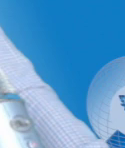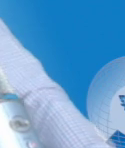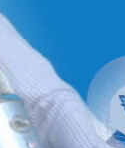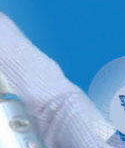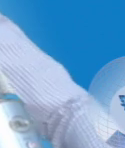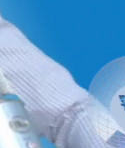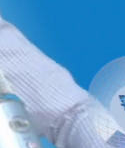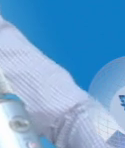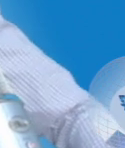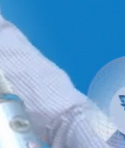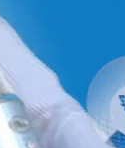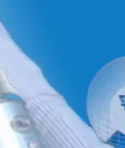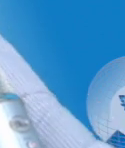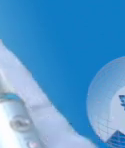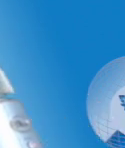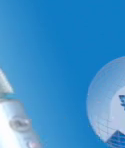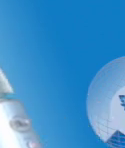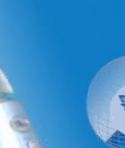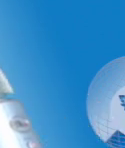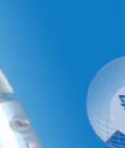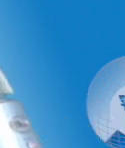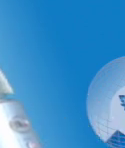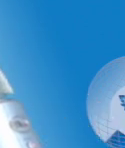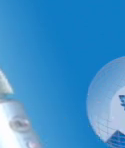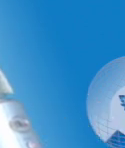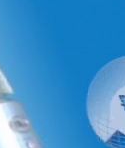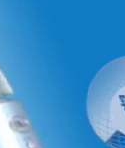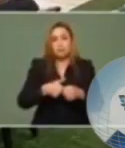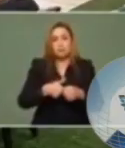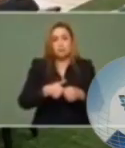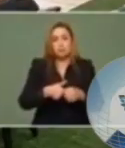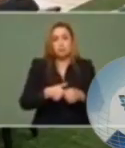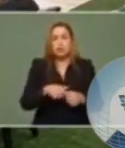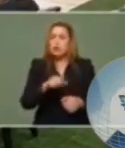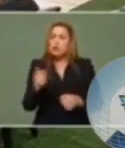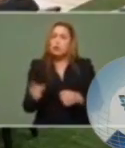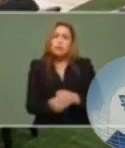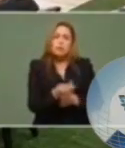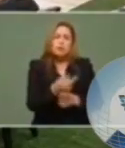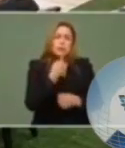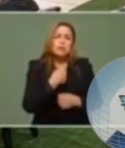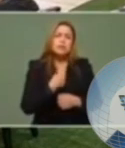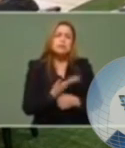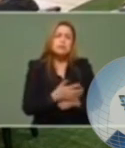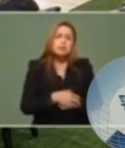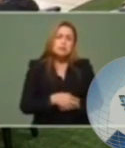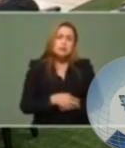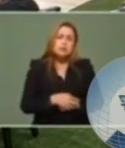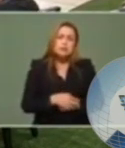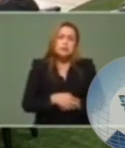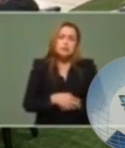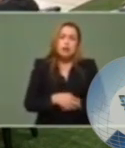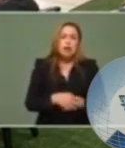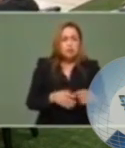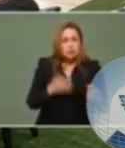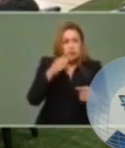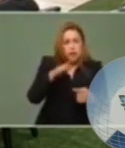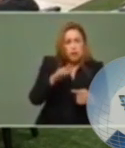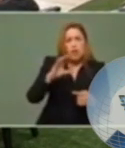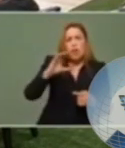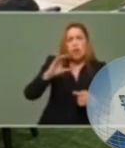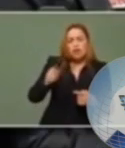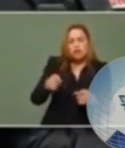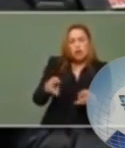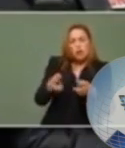llevarán 63 mil barriles así que vamos a ver como el anuncio lo de huauchinango si tenía encima si no tenemos información